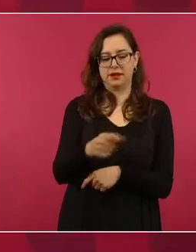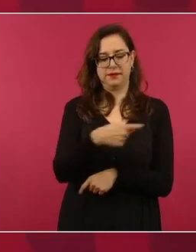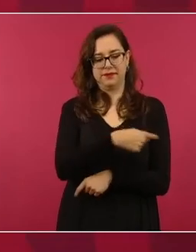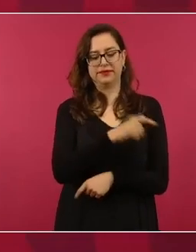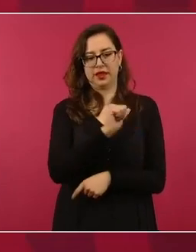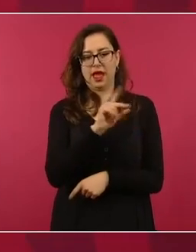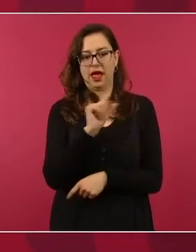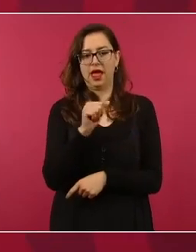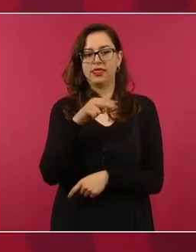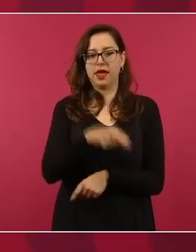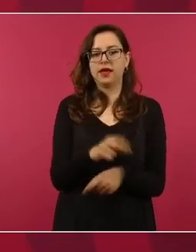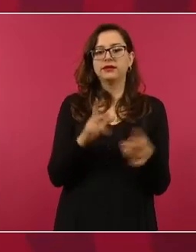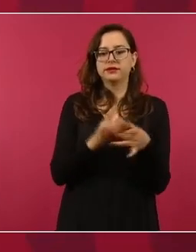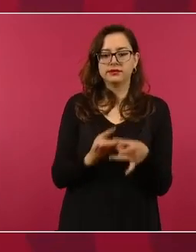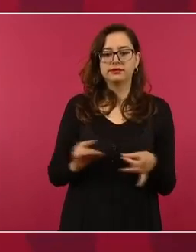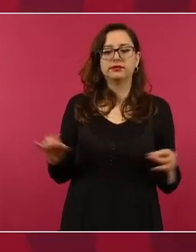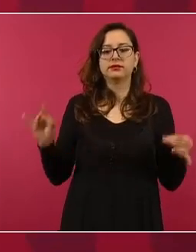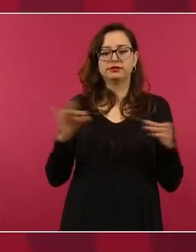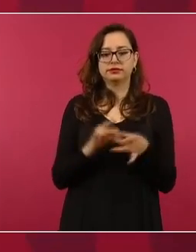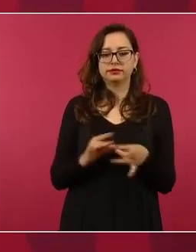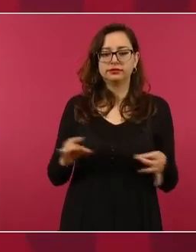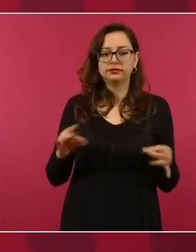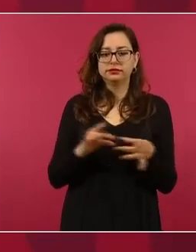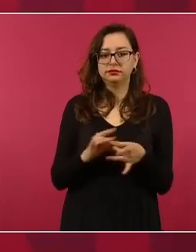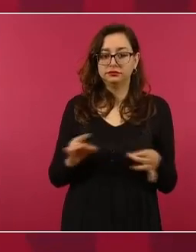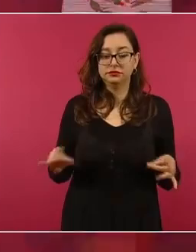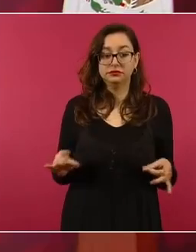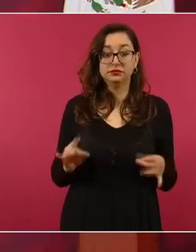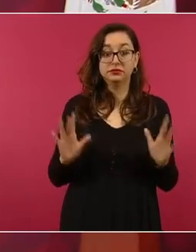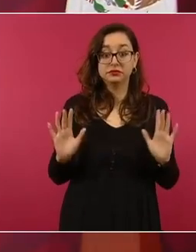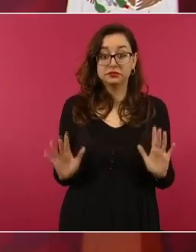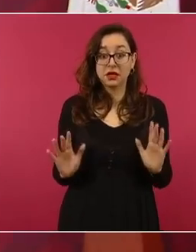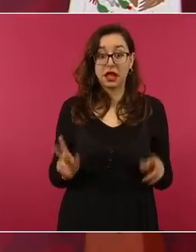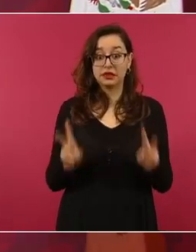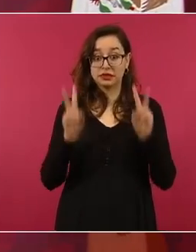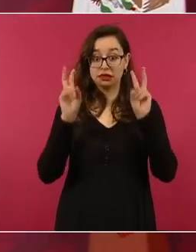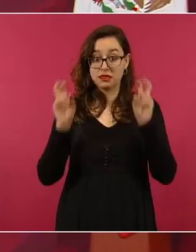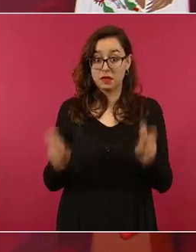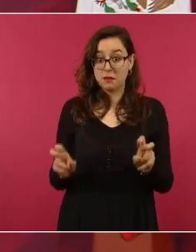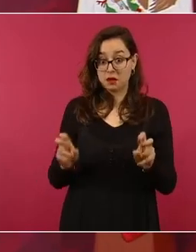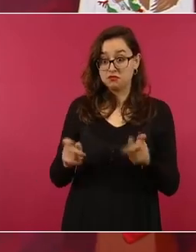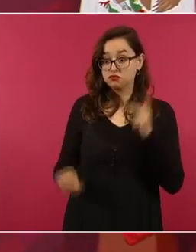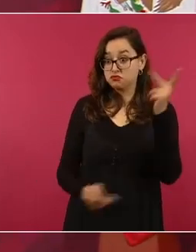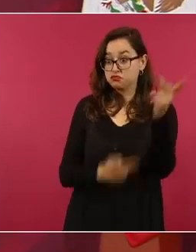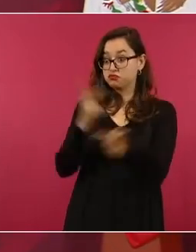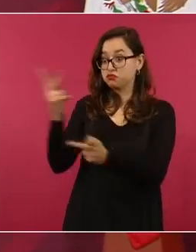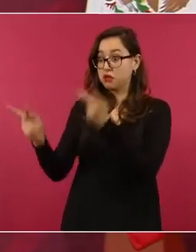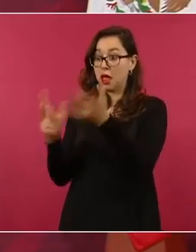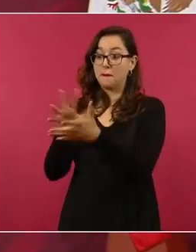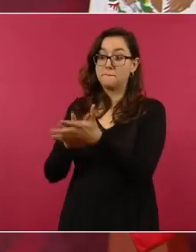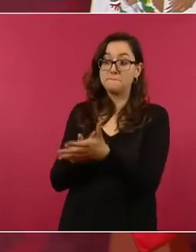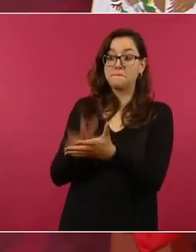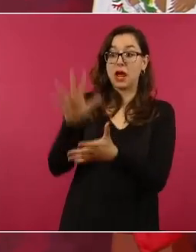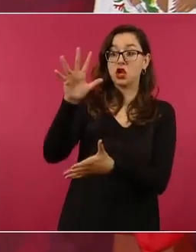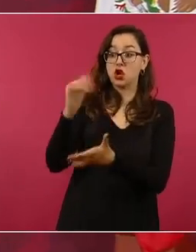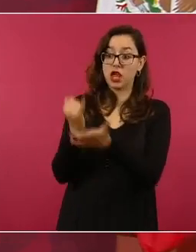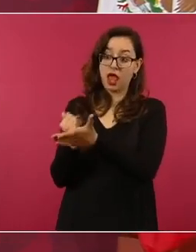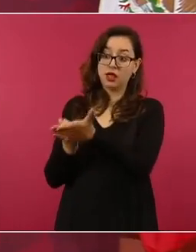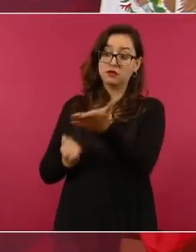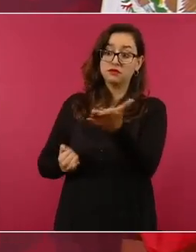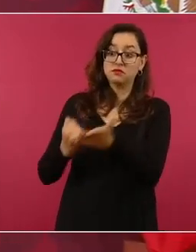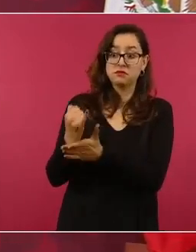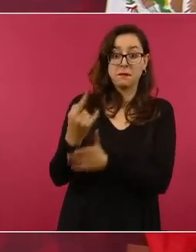no va a ser vinculatorio, pero lo que nos importa es que se